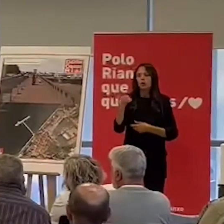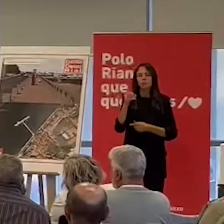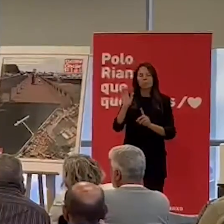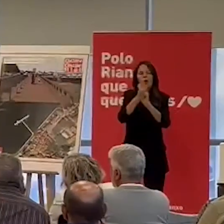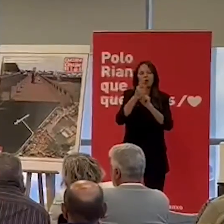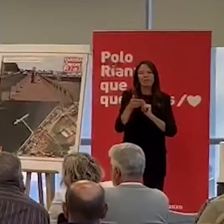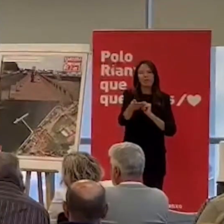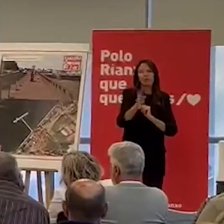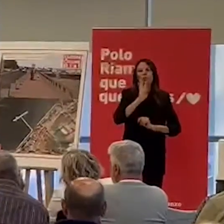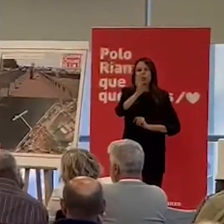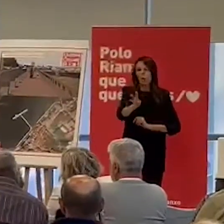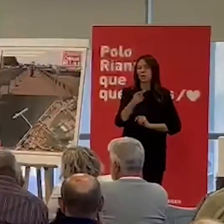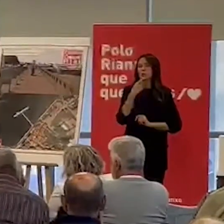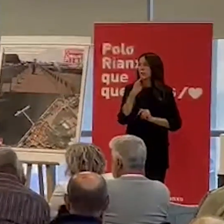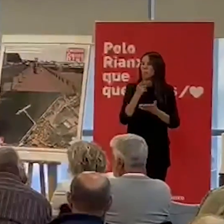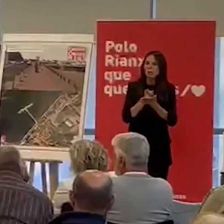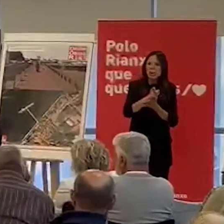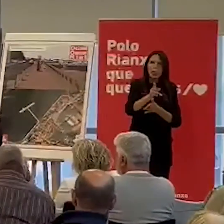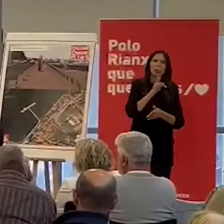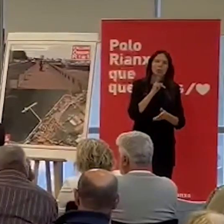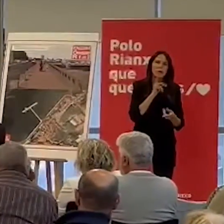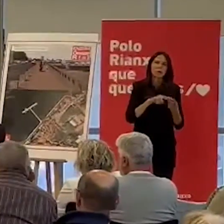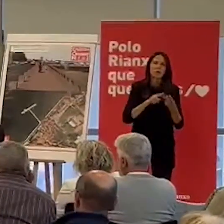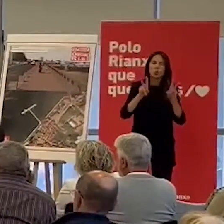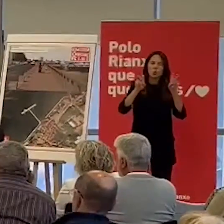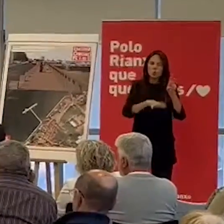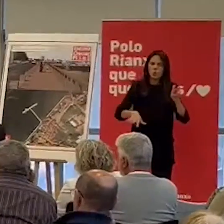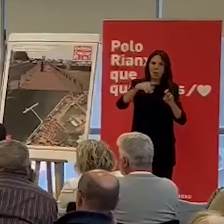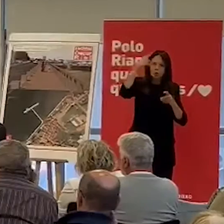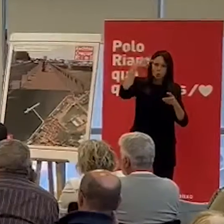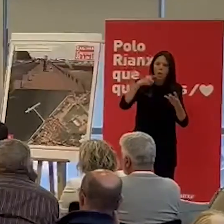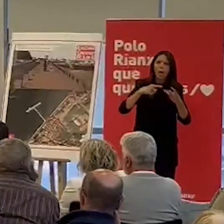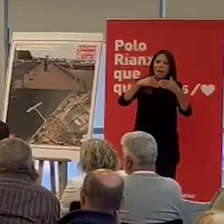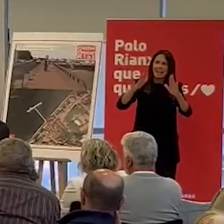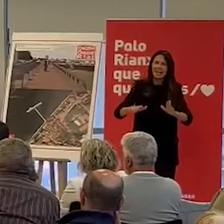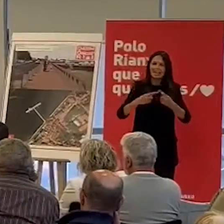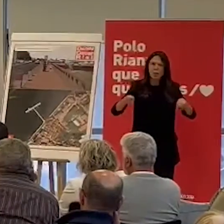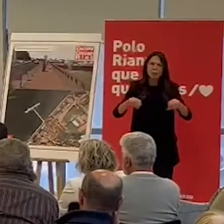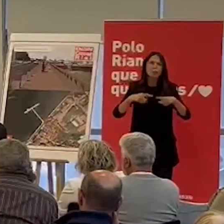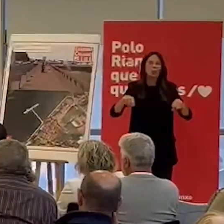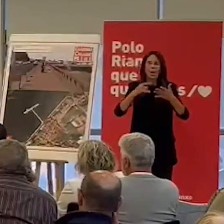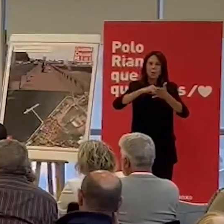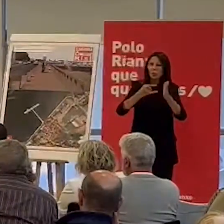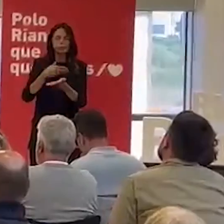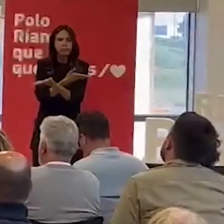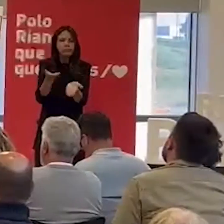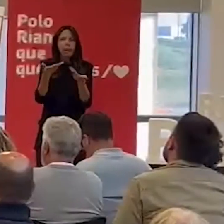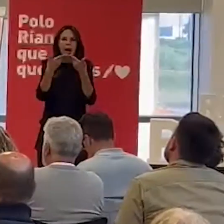4 anos. Esas novas sendas verdes, que os novos espacios culturais, a nova casa da música, que estáis proxectando cousas